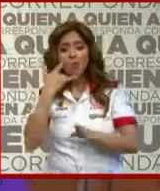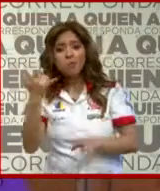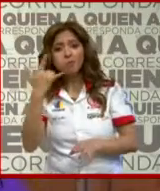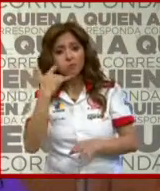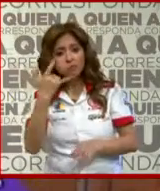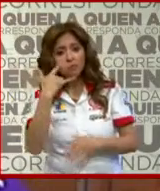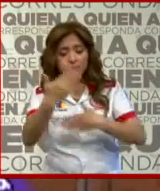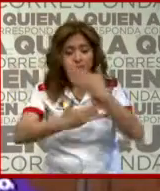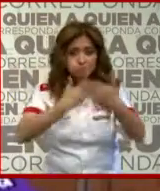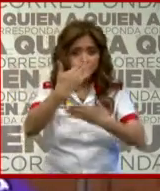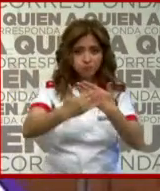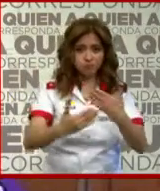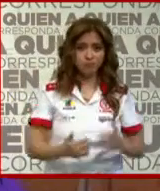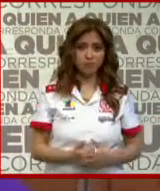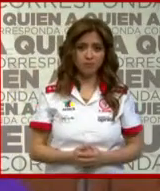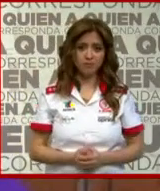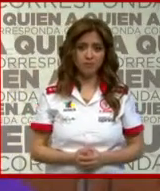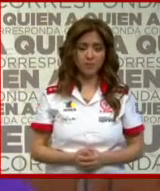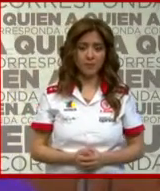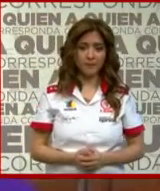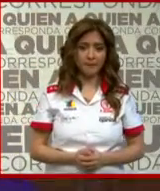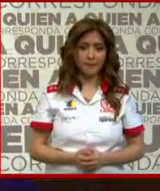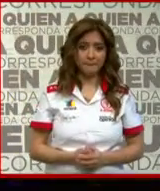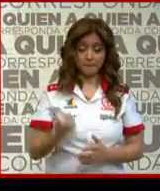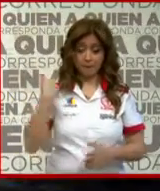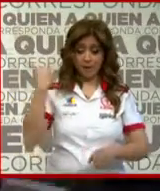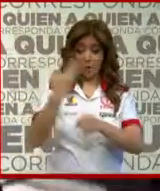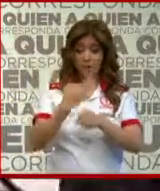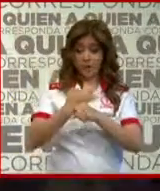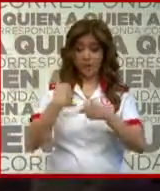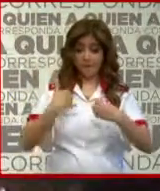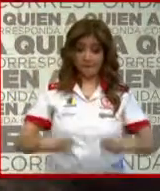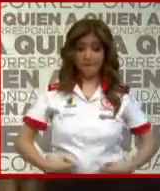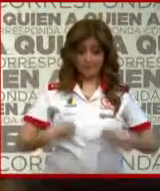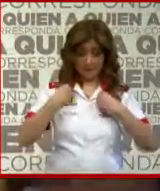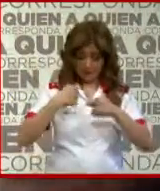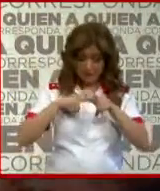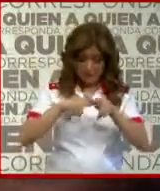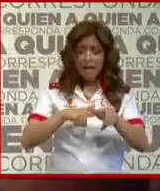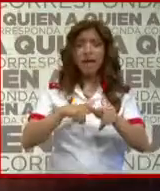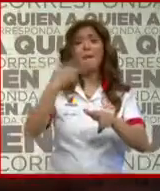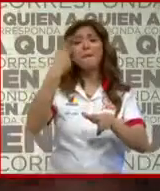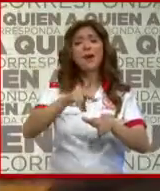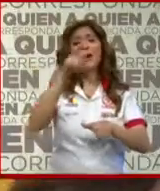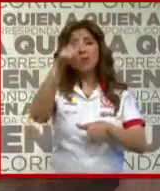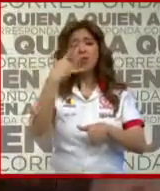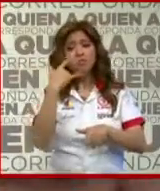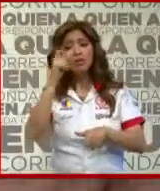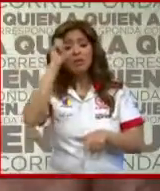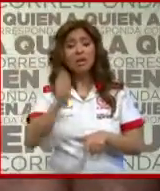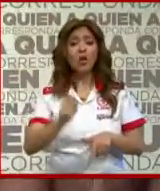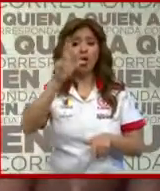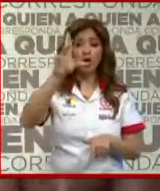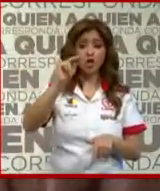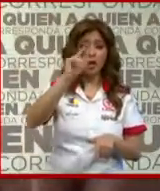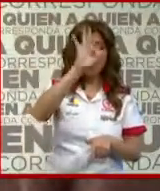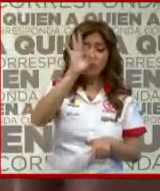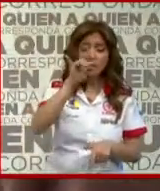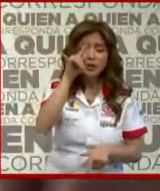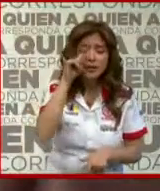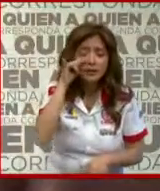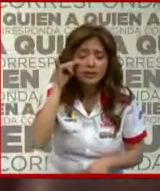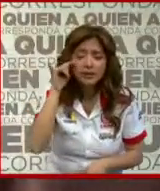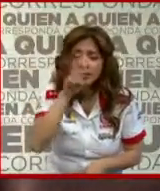hacer y aquí estoy, gracias a Dios. La entereza de Cirilo no termina a pesar de haber perdido el 80% de la vista,